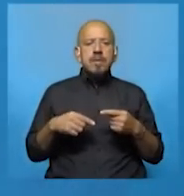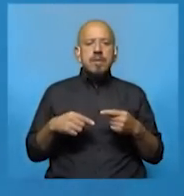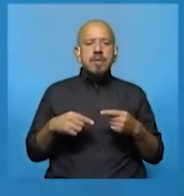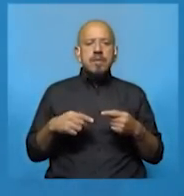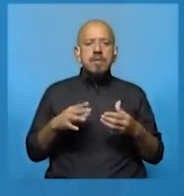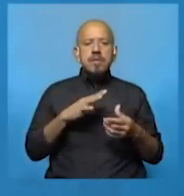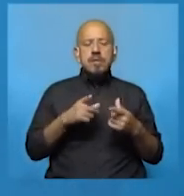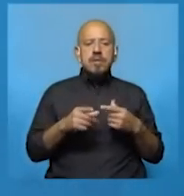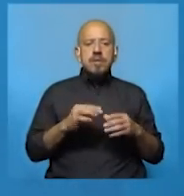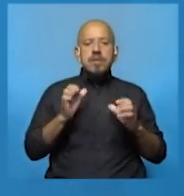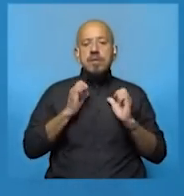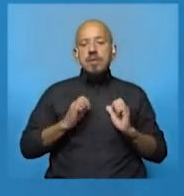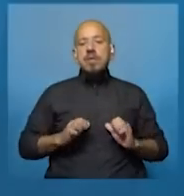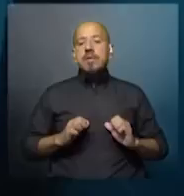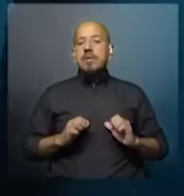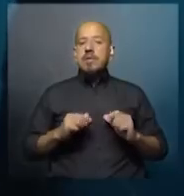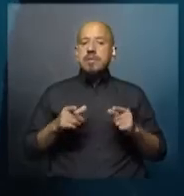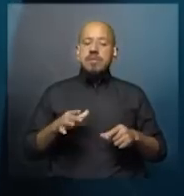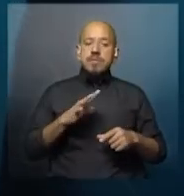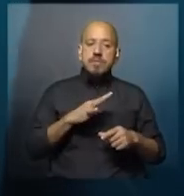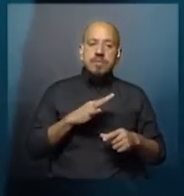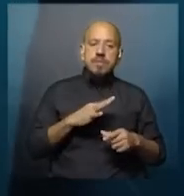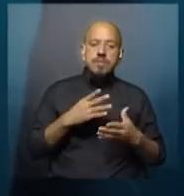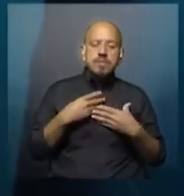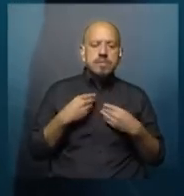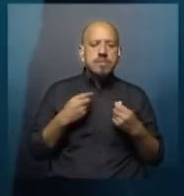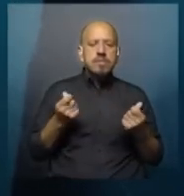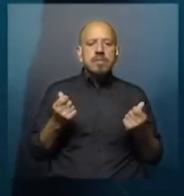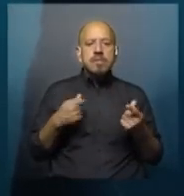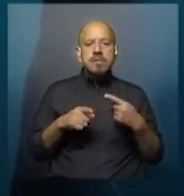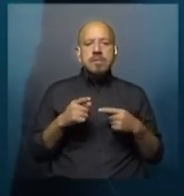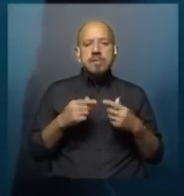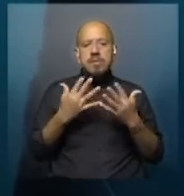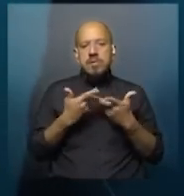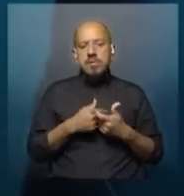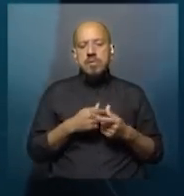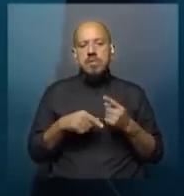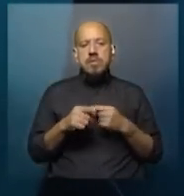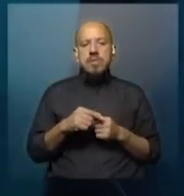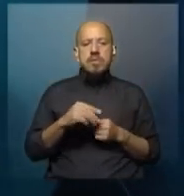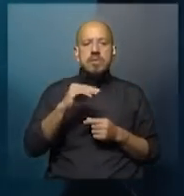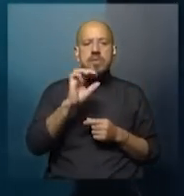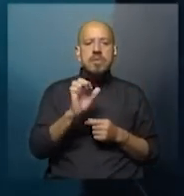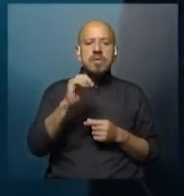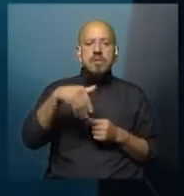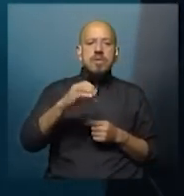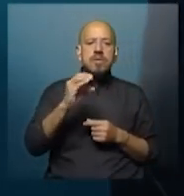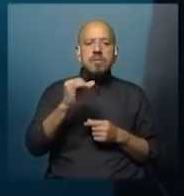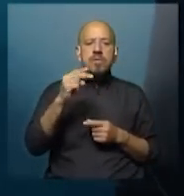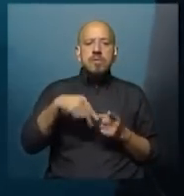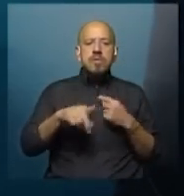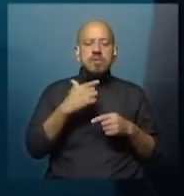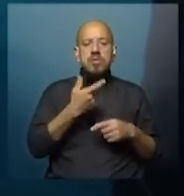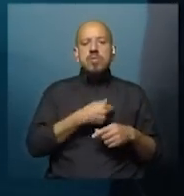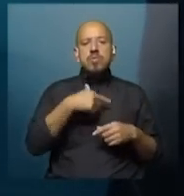está la ética está la sensibilidad también esa estructura emocional que como digamos como